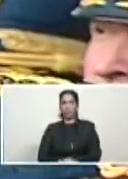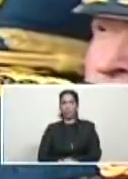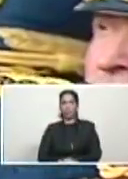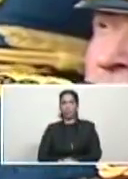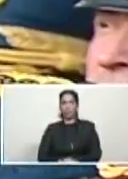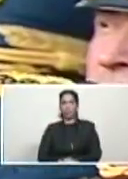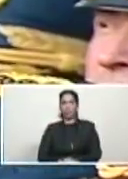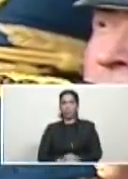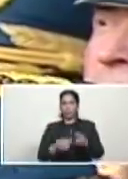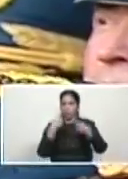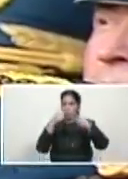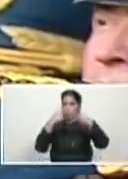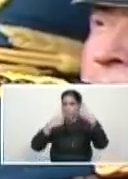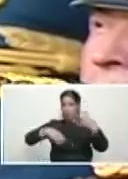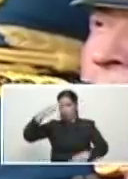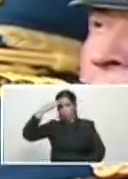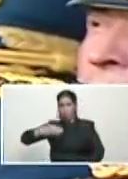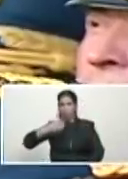Que cada soldado